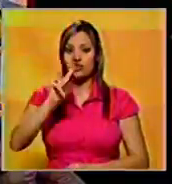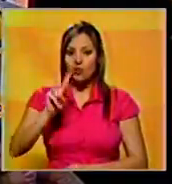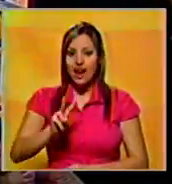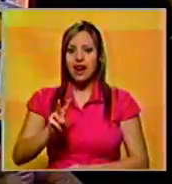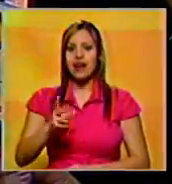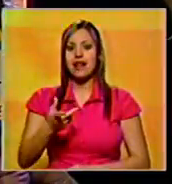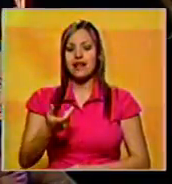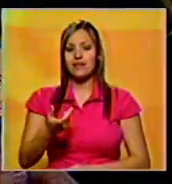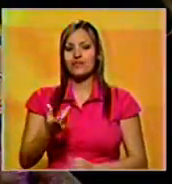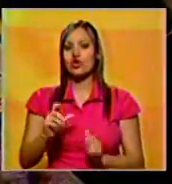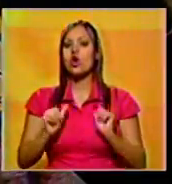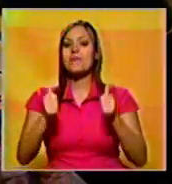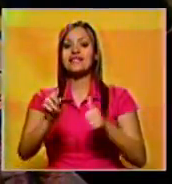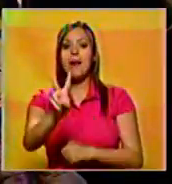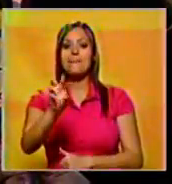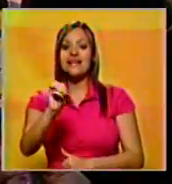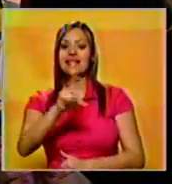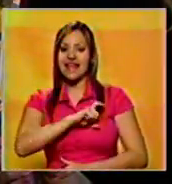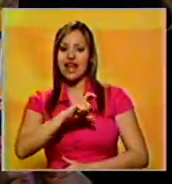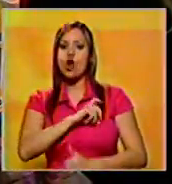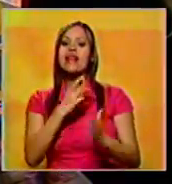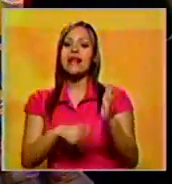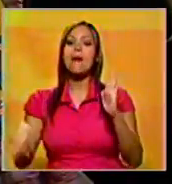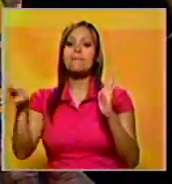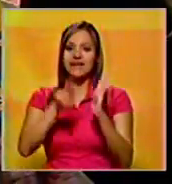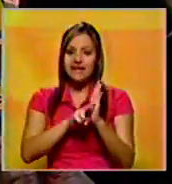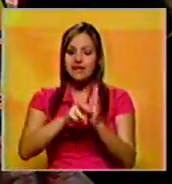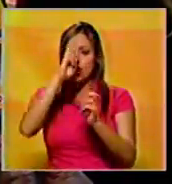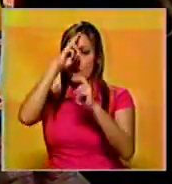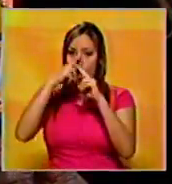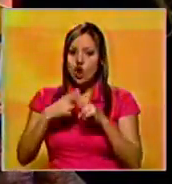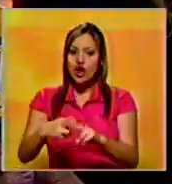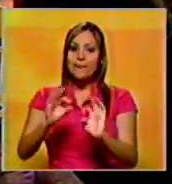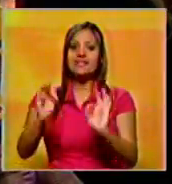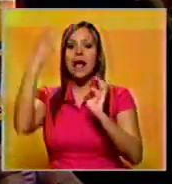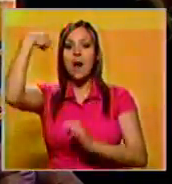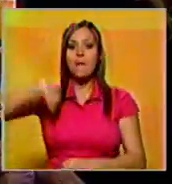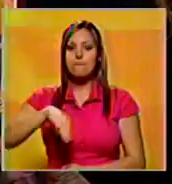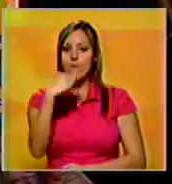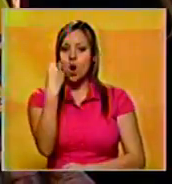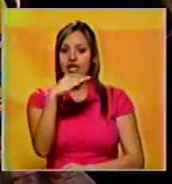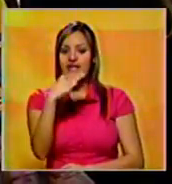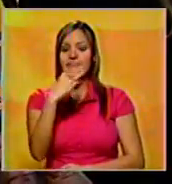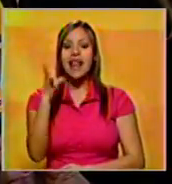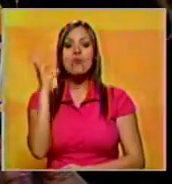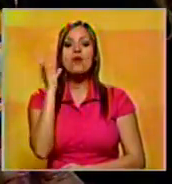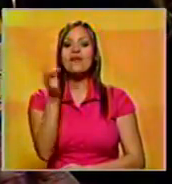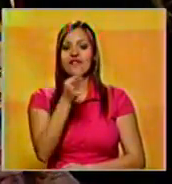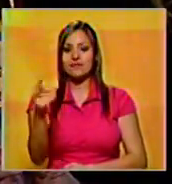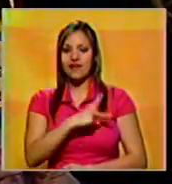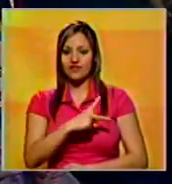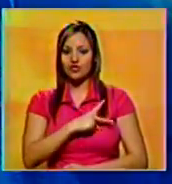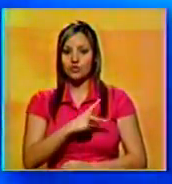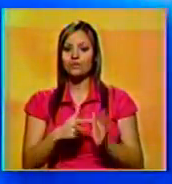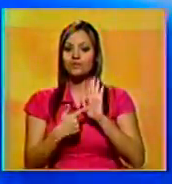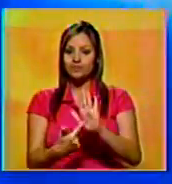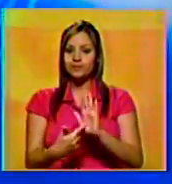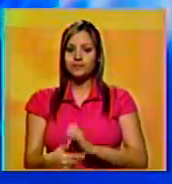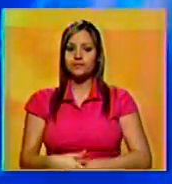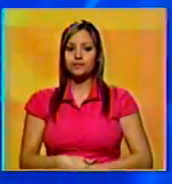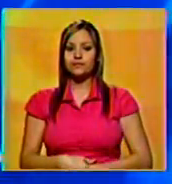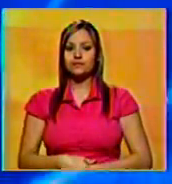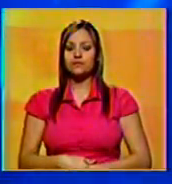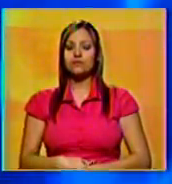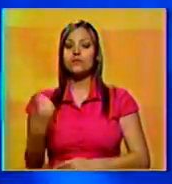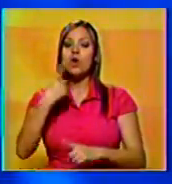partir del 20 de enero vamos a estar repitiendo en homenaje especial a Mónica Spear, La Mujer Perfecta por Venevisión. Y otro de